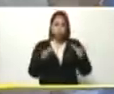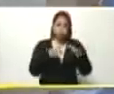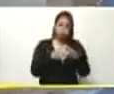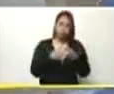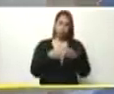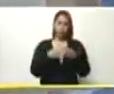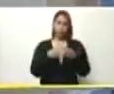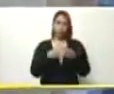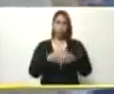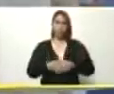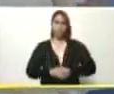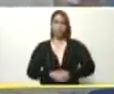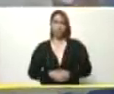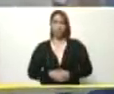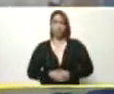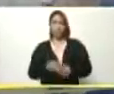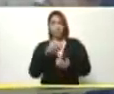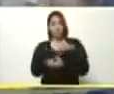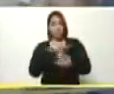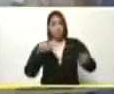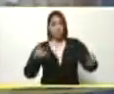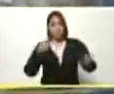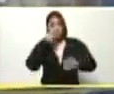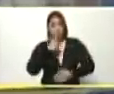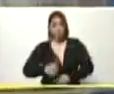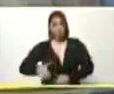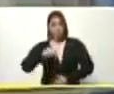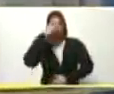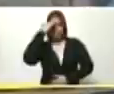equipo, en perfecta unión cívico-militar.